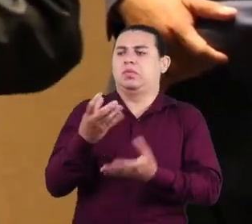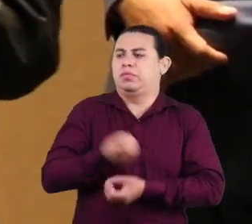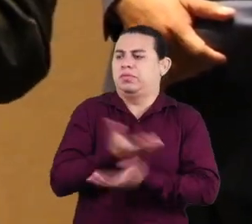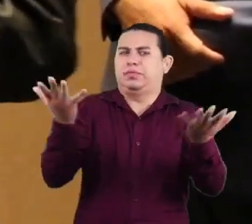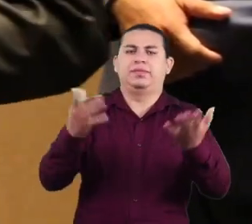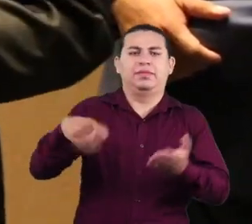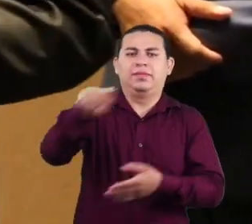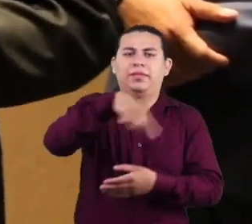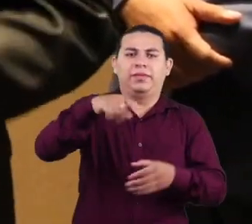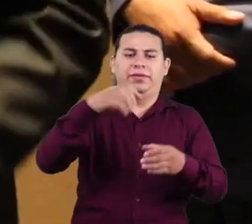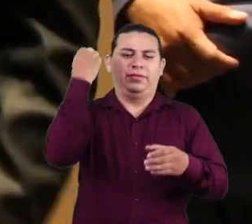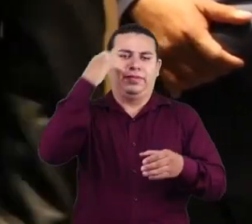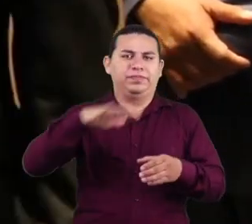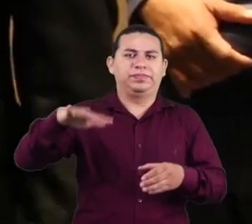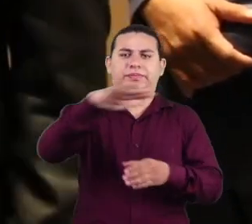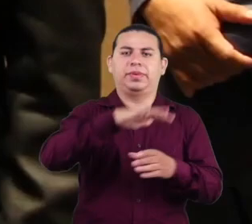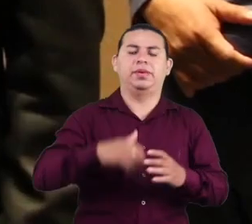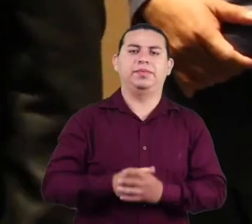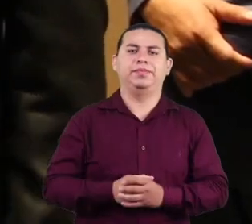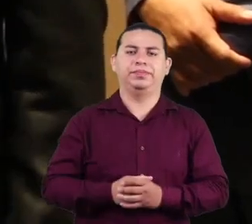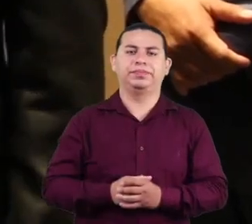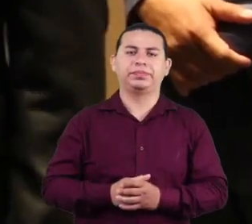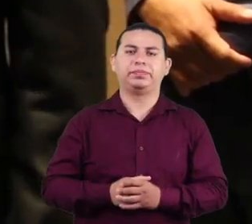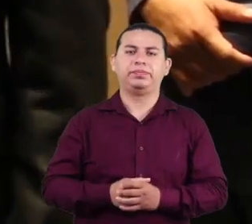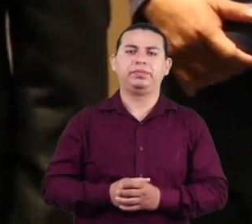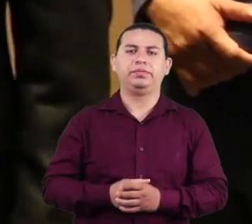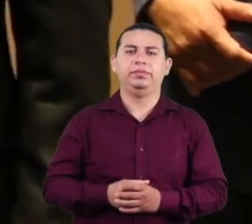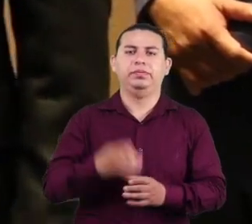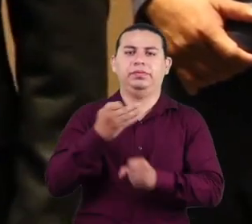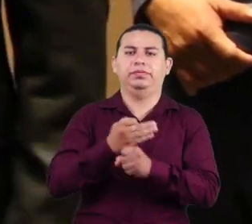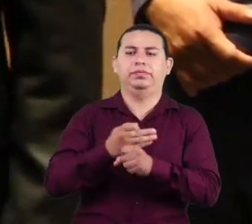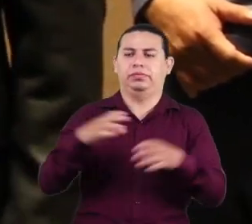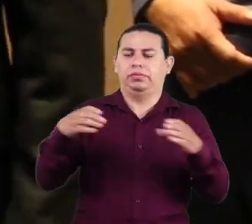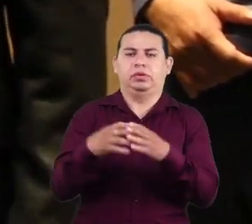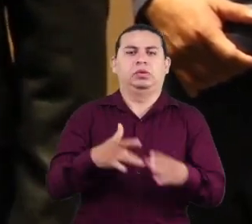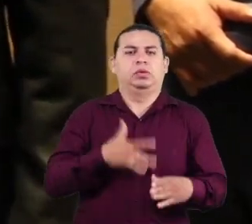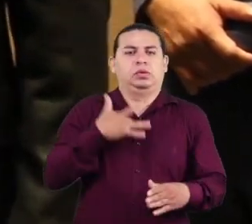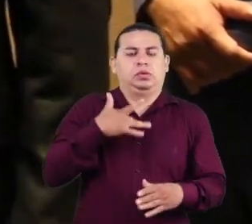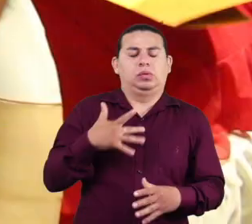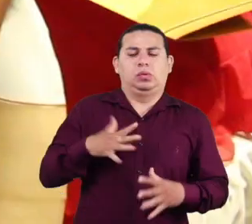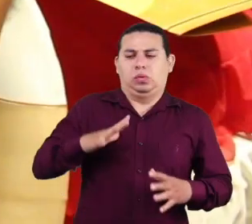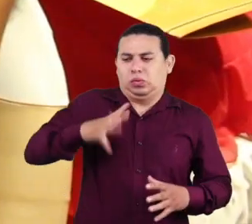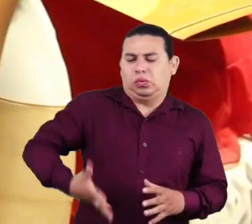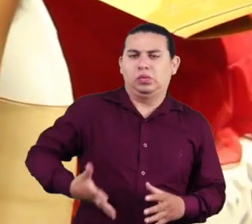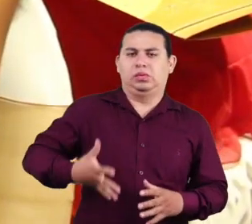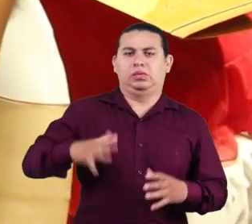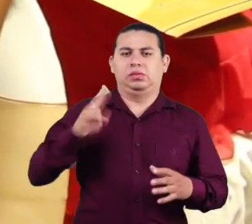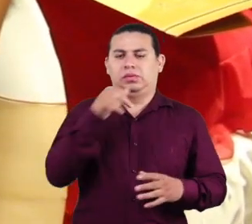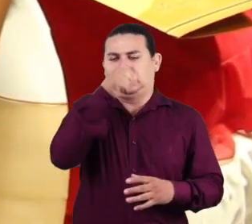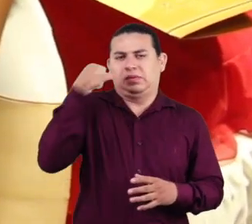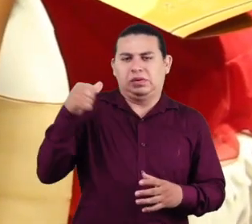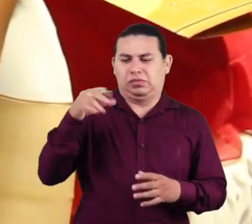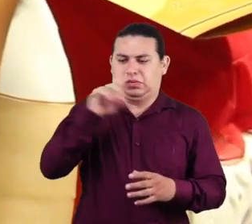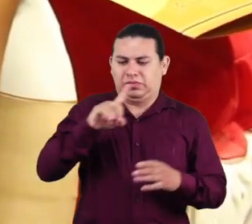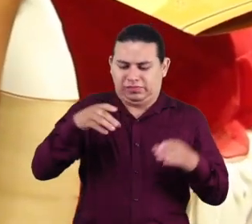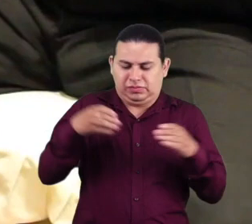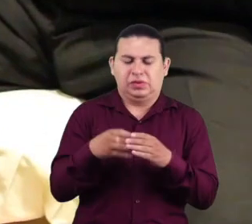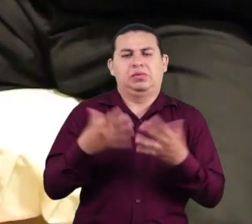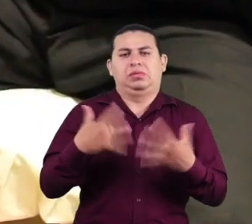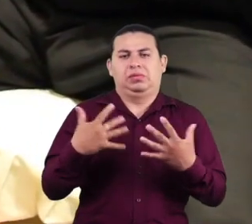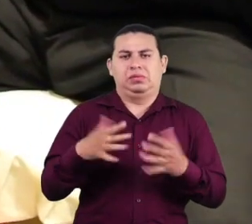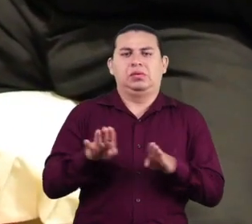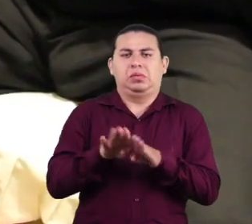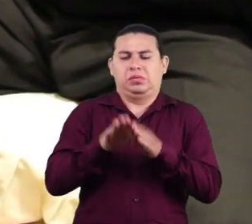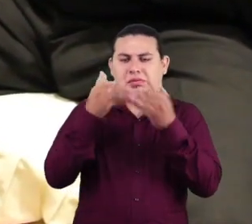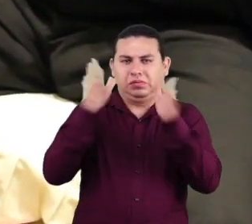para los jóvenes egresados? Claro, porque pues es un motivo de orgullo para nuestra casa de estudios, porque nos